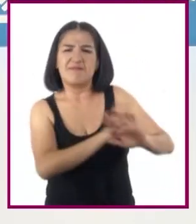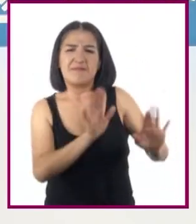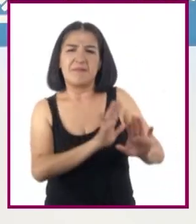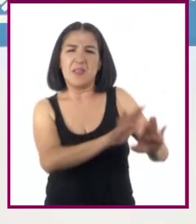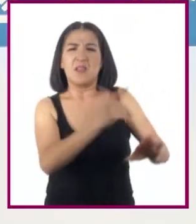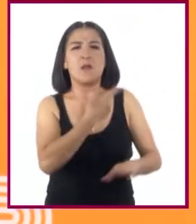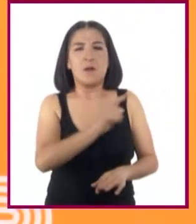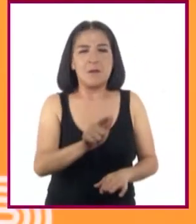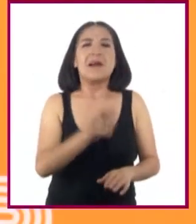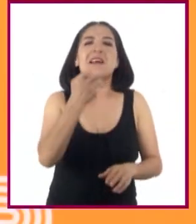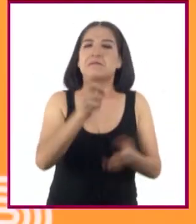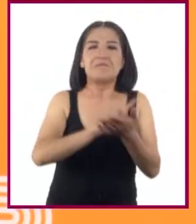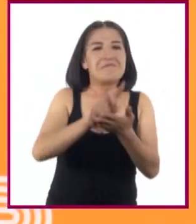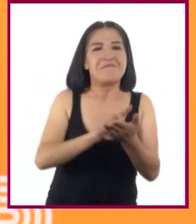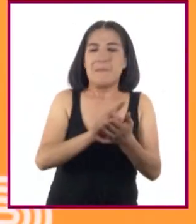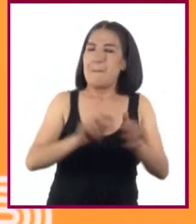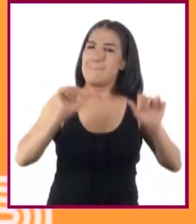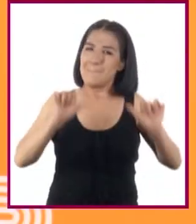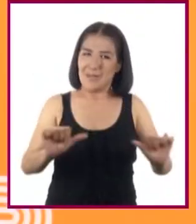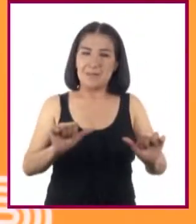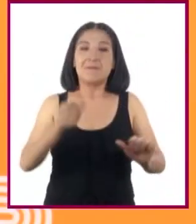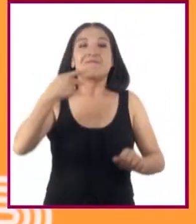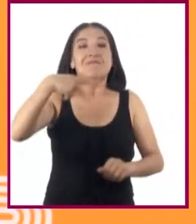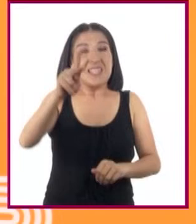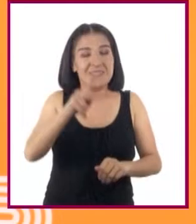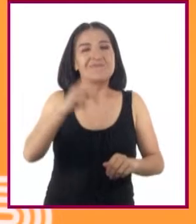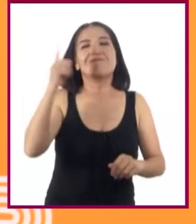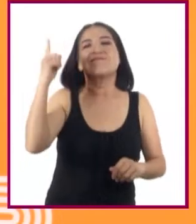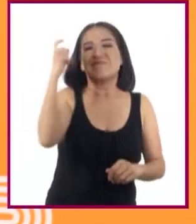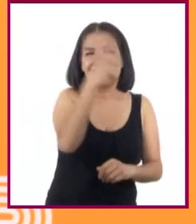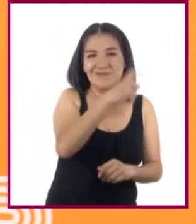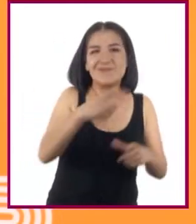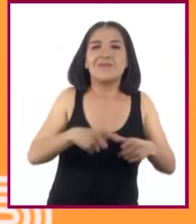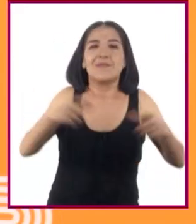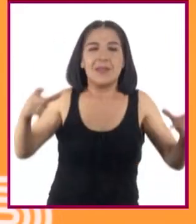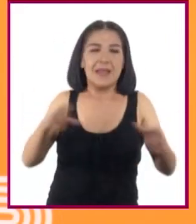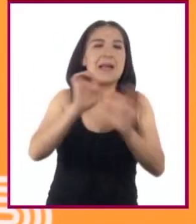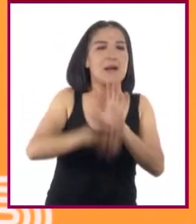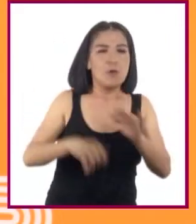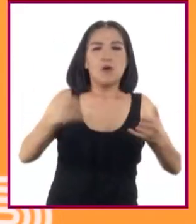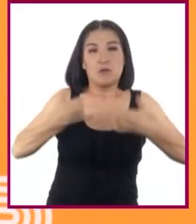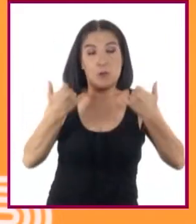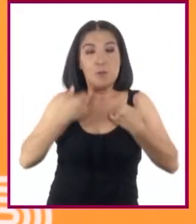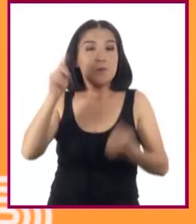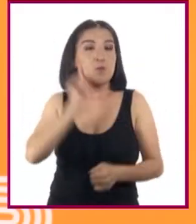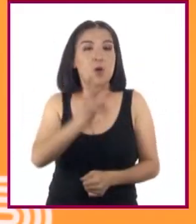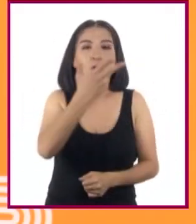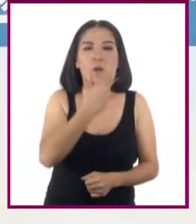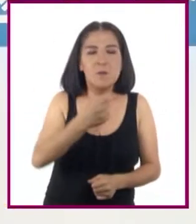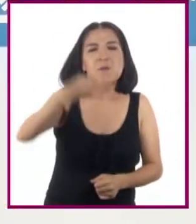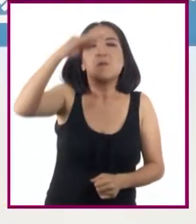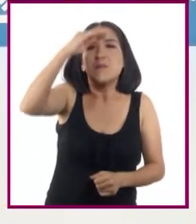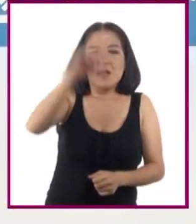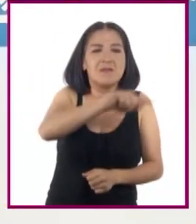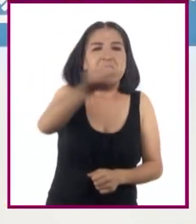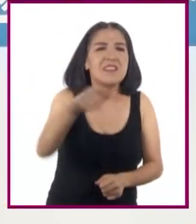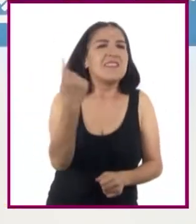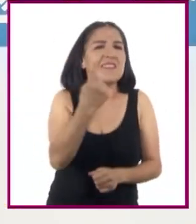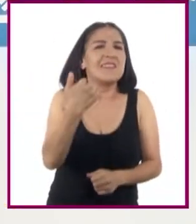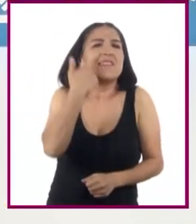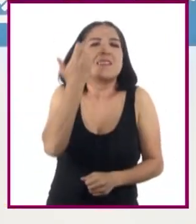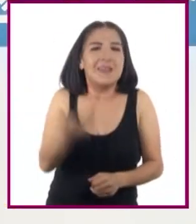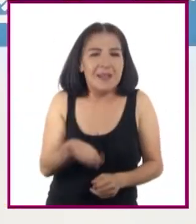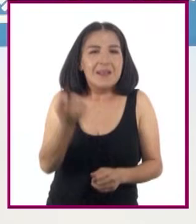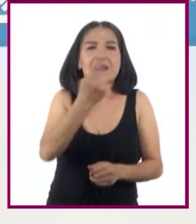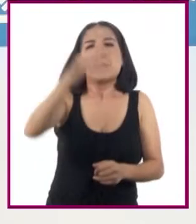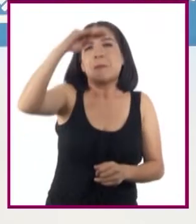generará adicción. Pero este factor es más amplio. Hablamos de lo que los y las jóvenes piensan o quieren, porque las adicciones